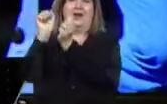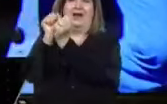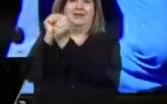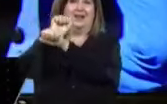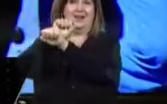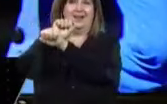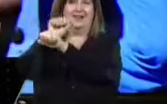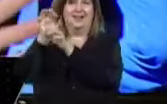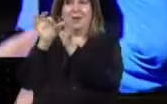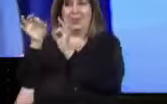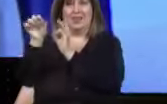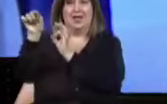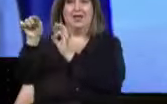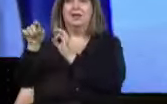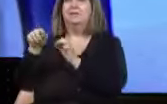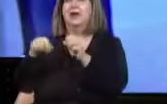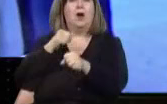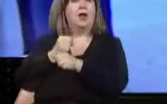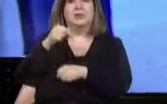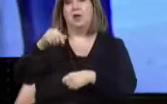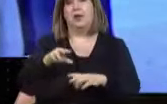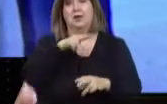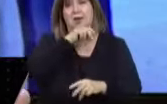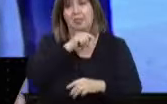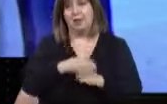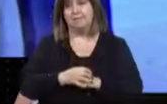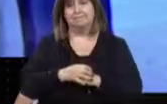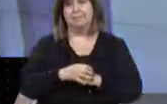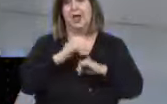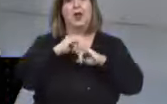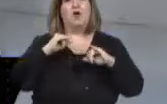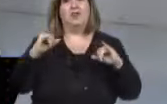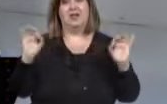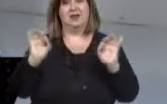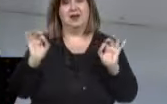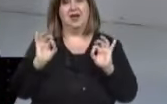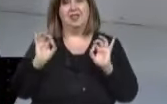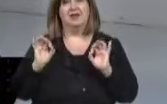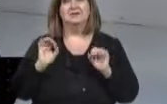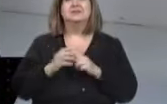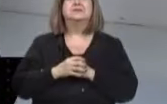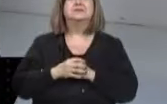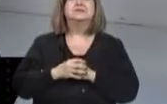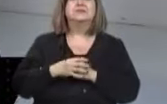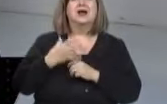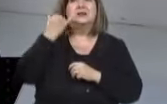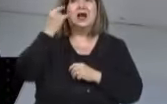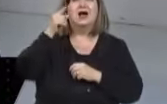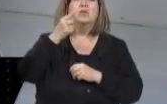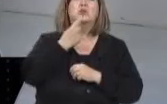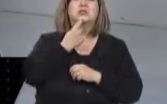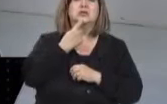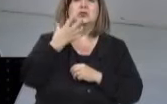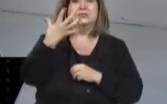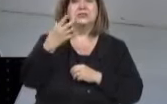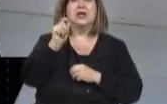Callés. Hasta ahora no hay novedades. O sea, esa es la máxima esperanza que tiene por ahora este joven. Sí. Mientras tanto siguen pasando. ¿Cuántos? ¿5 meses ya? 5 meses ya.